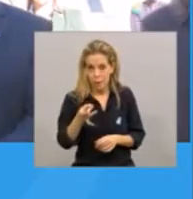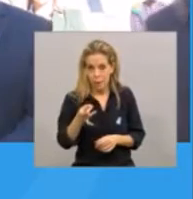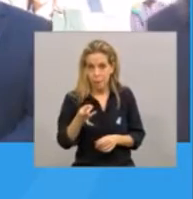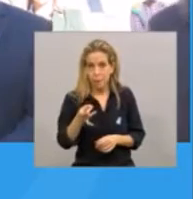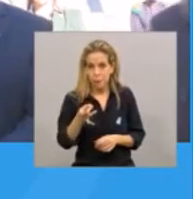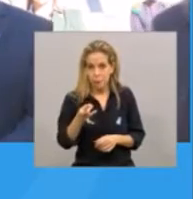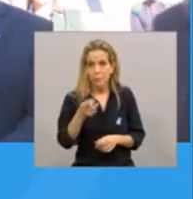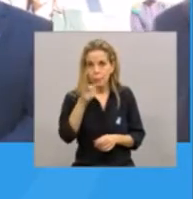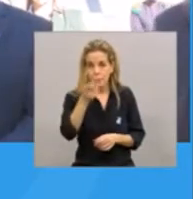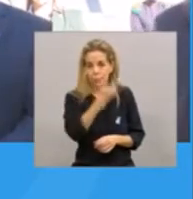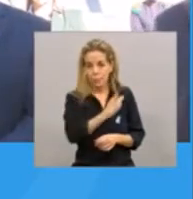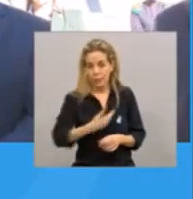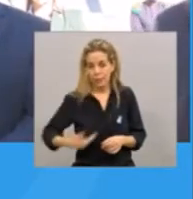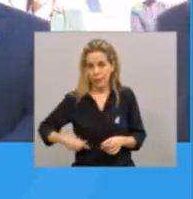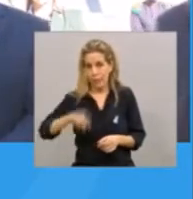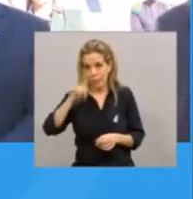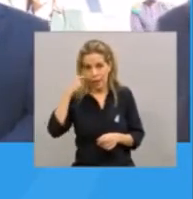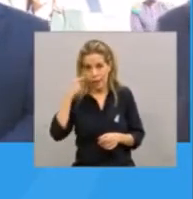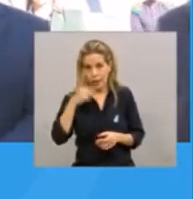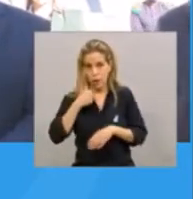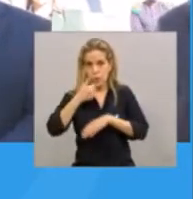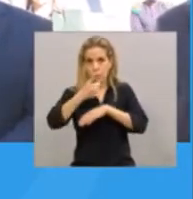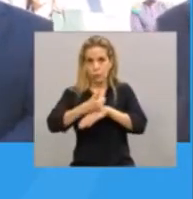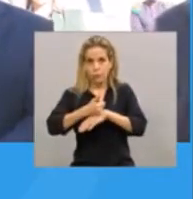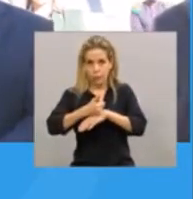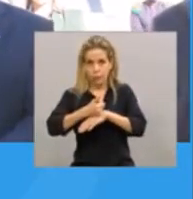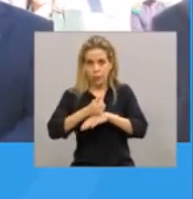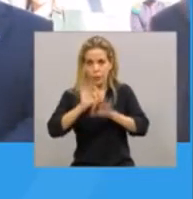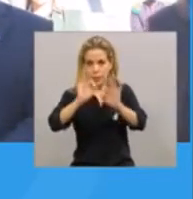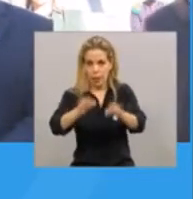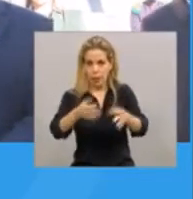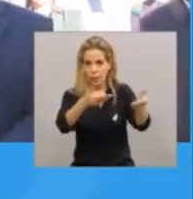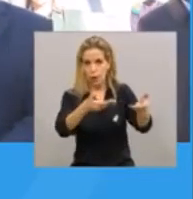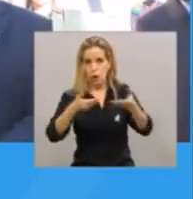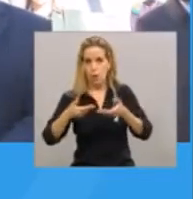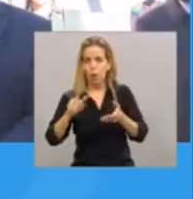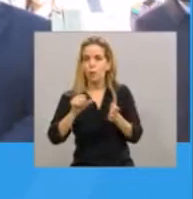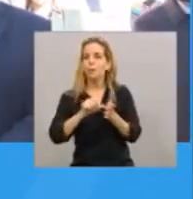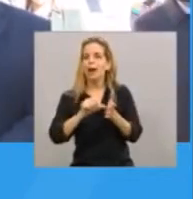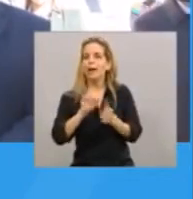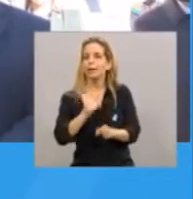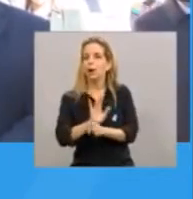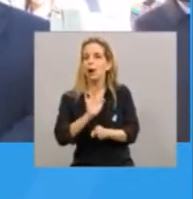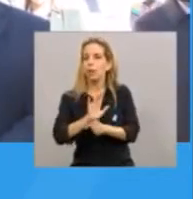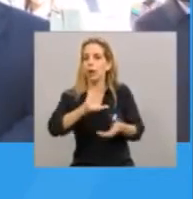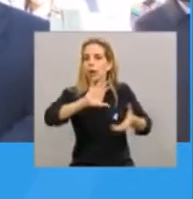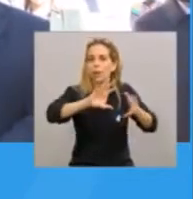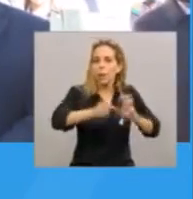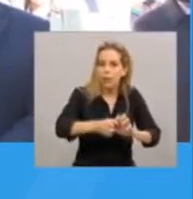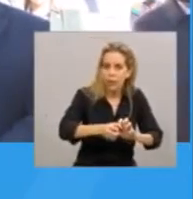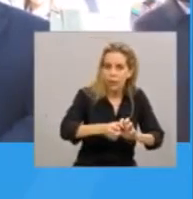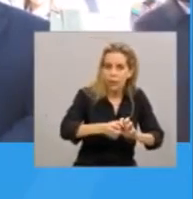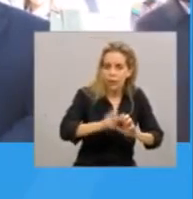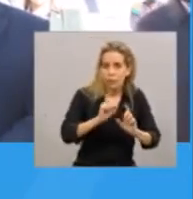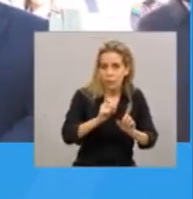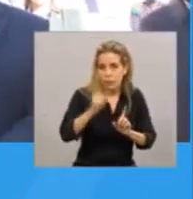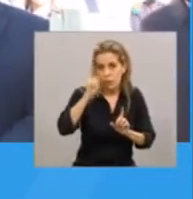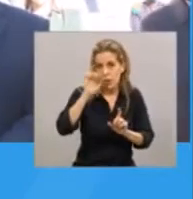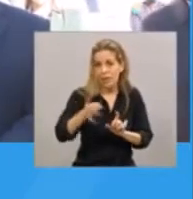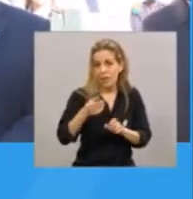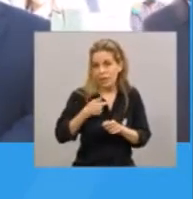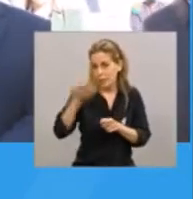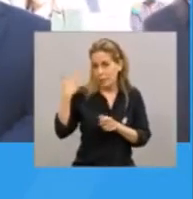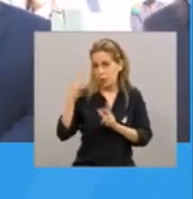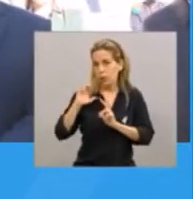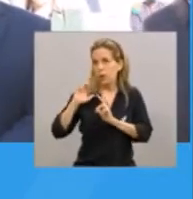recibiste un país en terapia intensiva yo te lo dije en aquel momento recibiste un